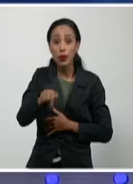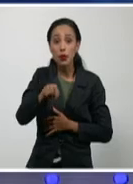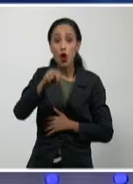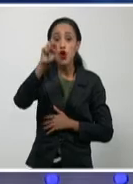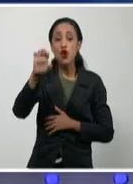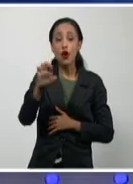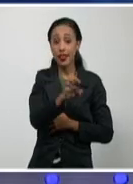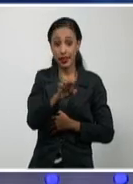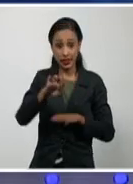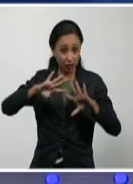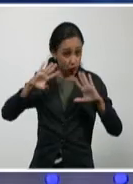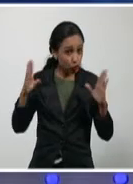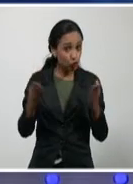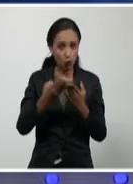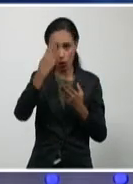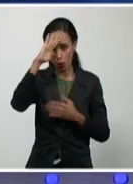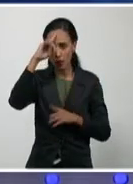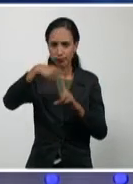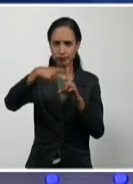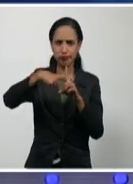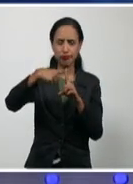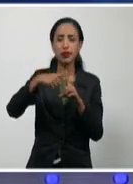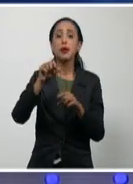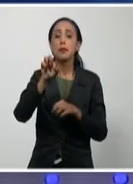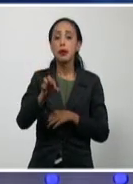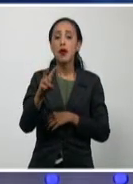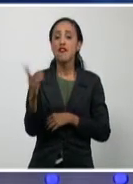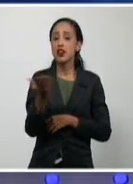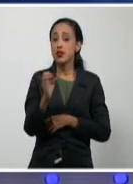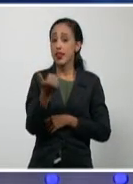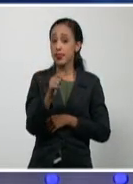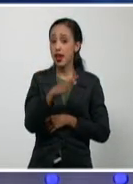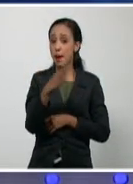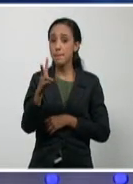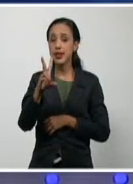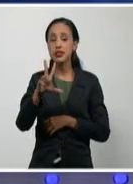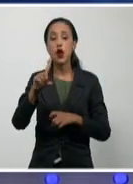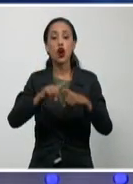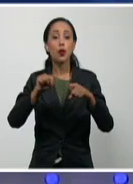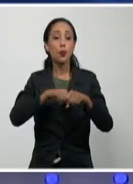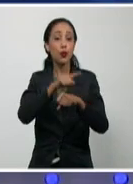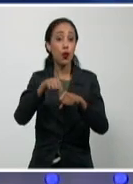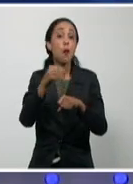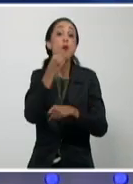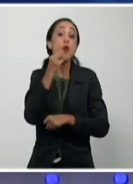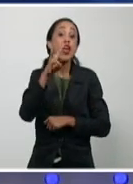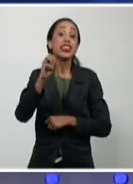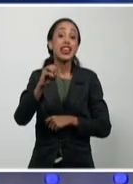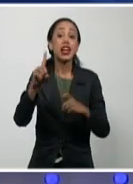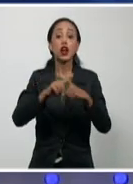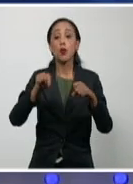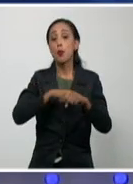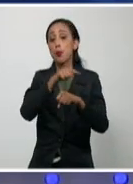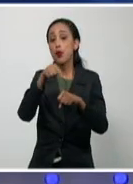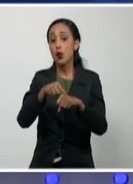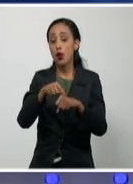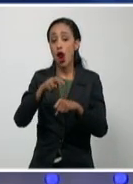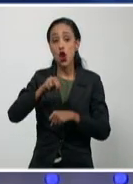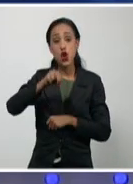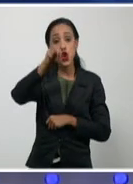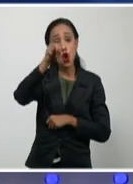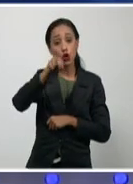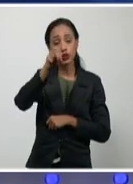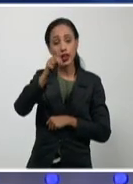todo nuestro país con velocidades entre 10 y 25 kilómetros por hora, que llegarán a 30 kilómetros por hora en zonas de la costa norte del centro y